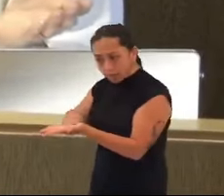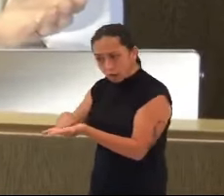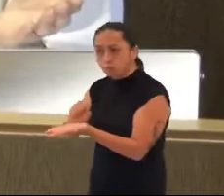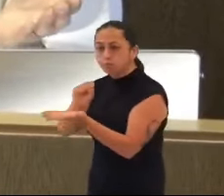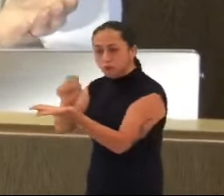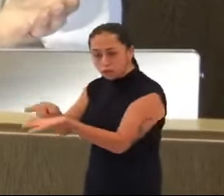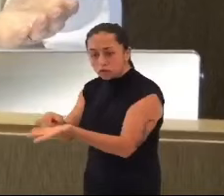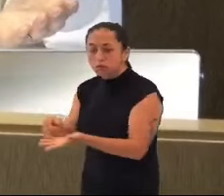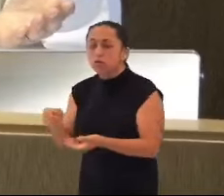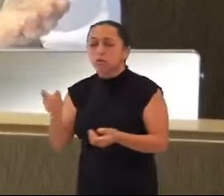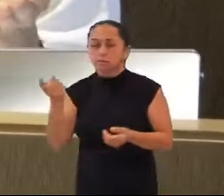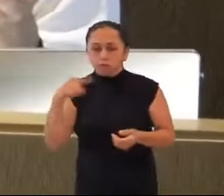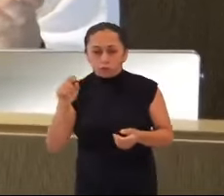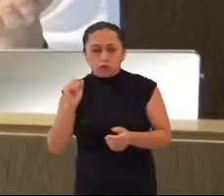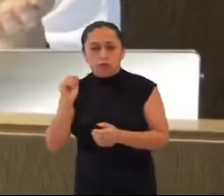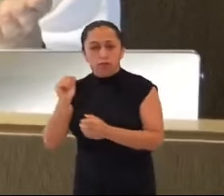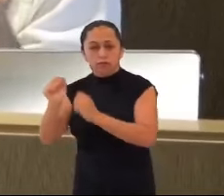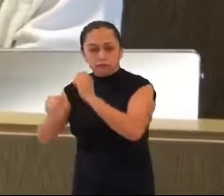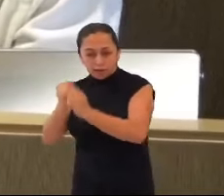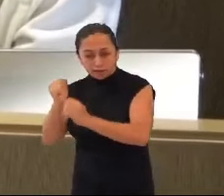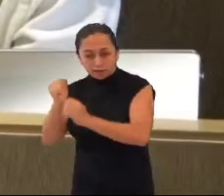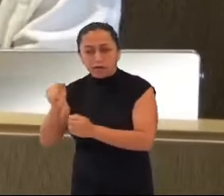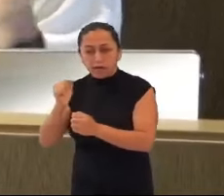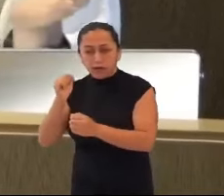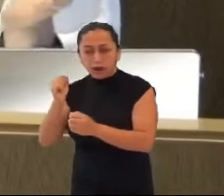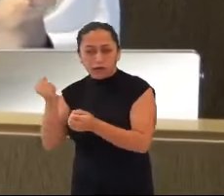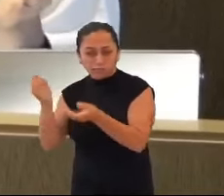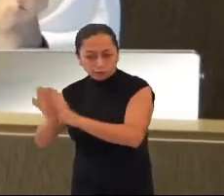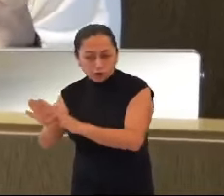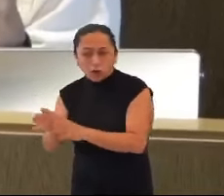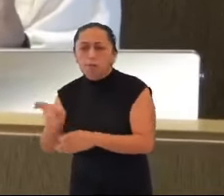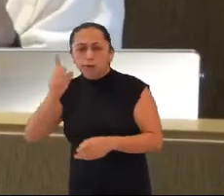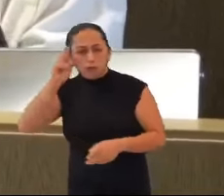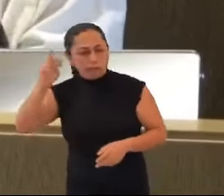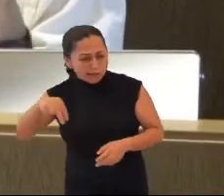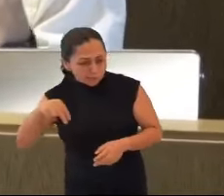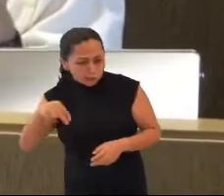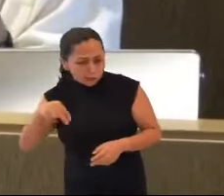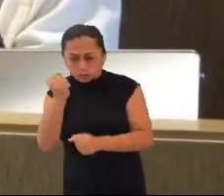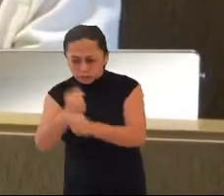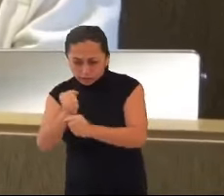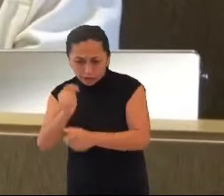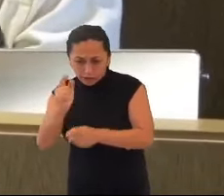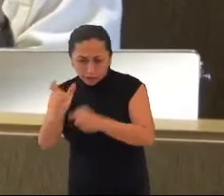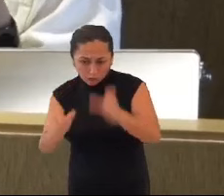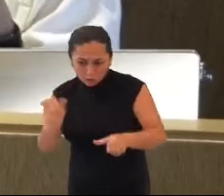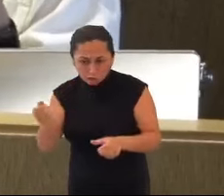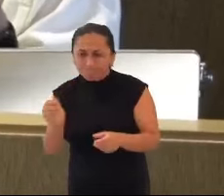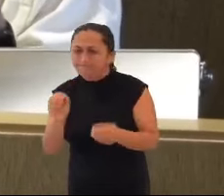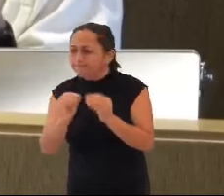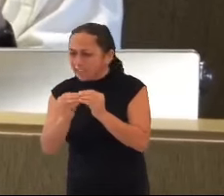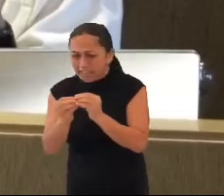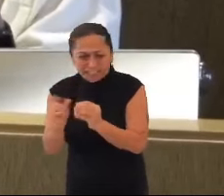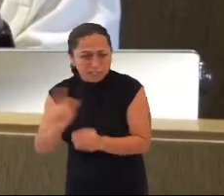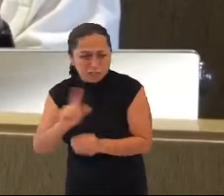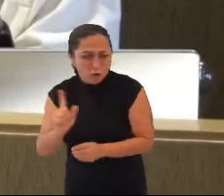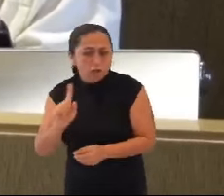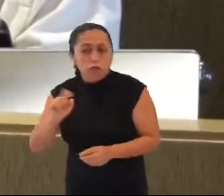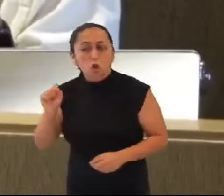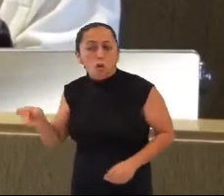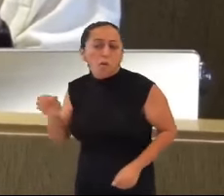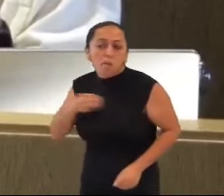la razón a los trabajadores que alegaban que no había ninguna crisis, sino una voluntad que iba acorde